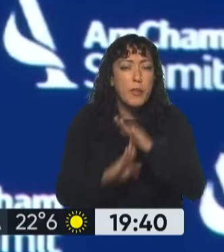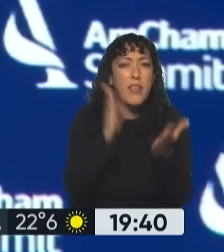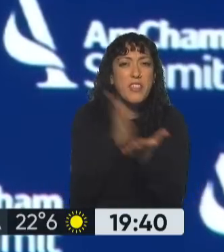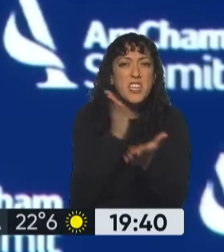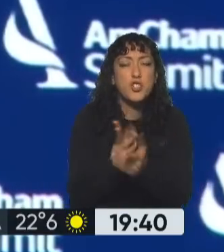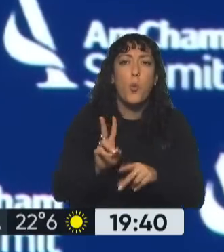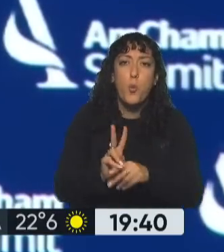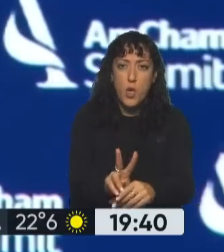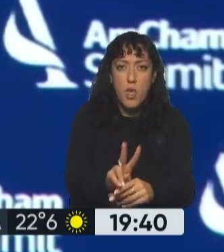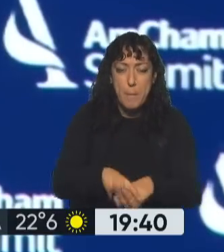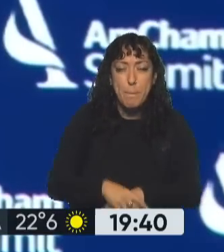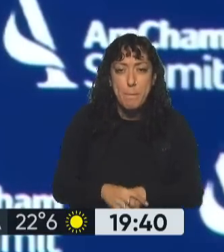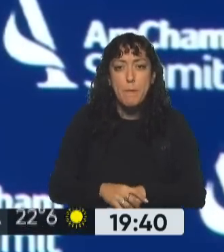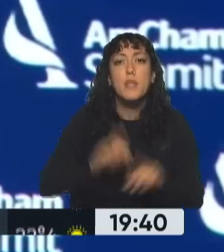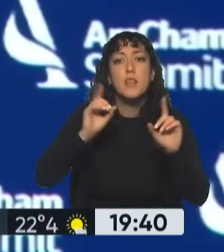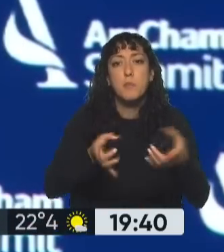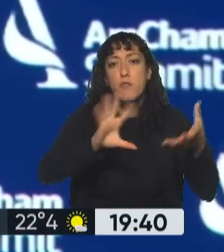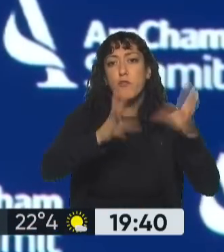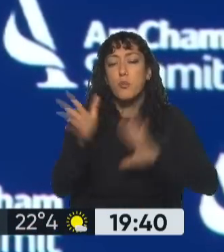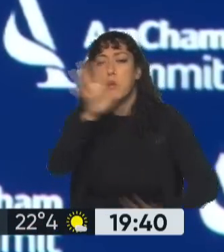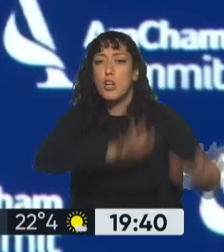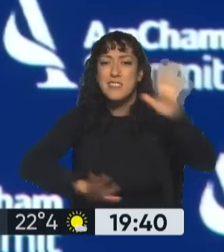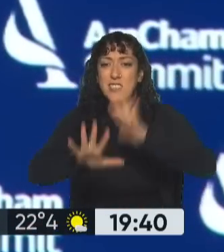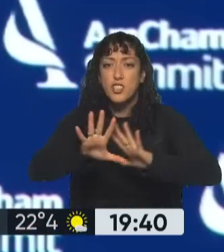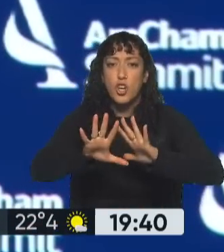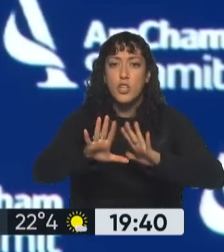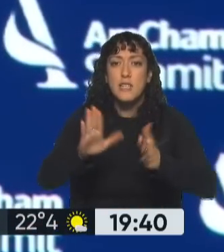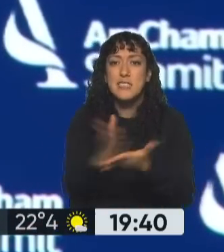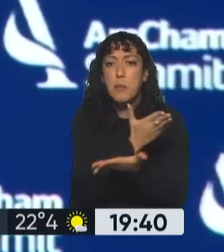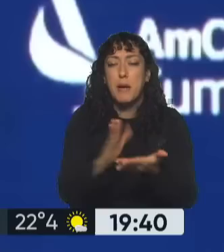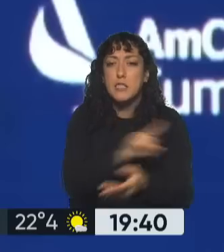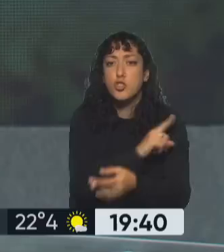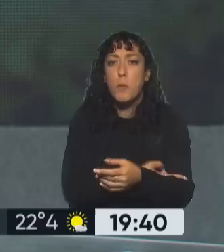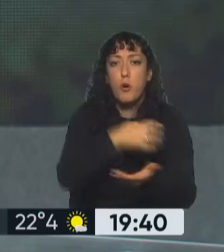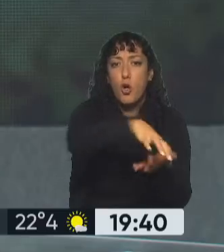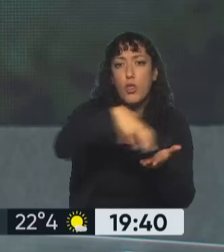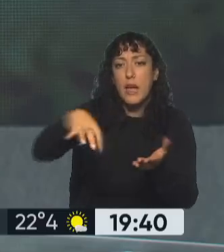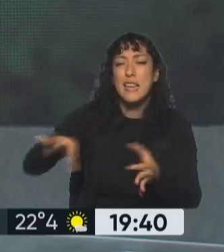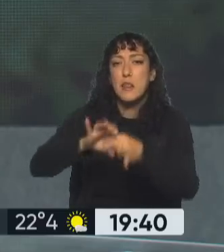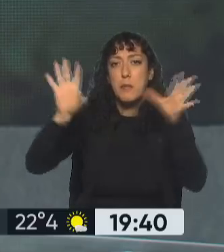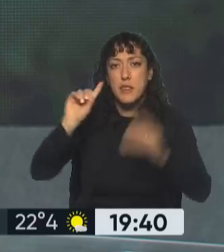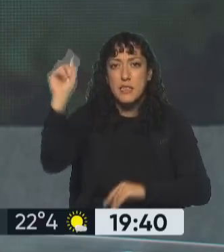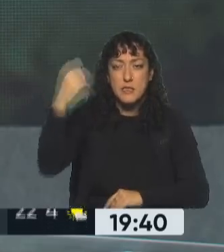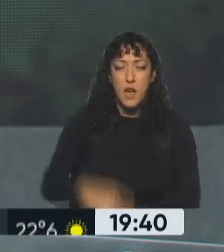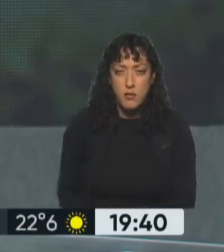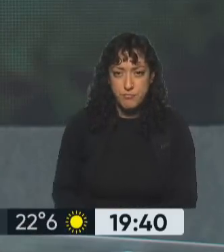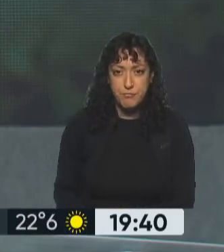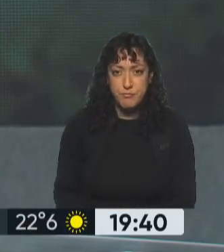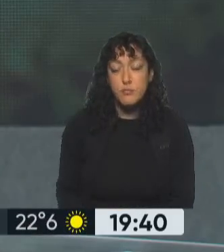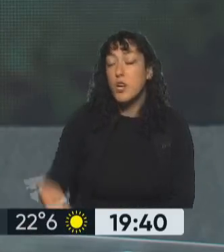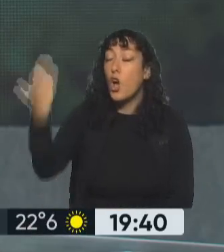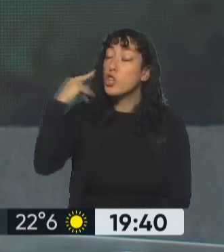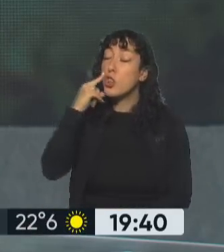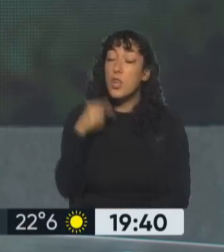y este diseño de independencia y separación de los poderes. Vos sabés que el otro día alguien me enseñaba con